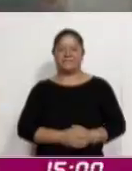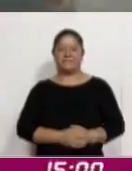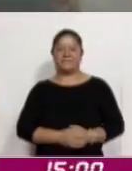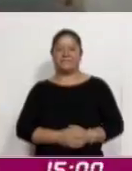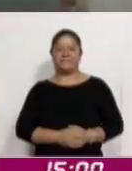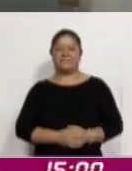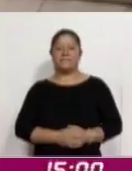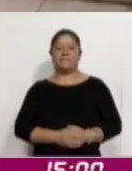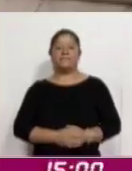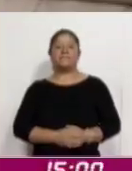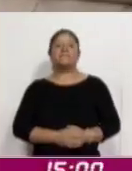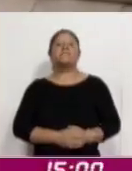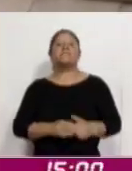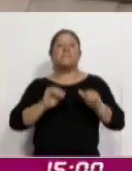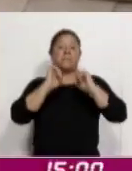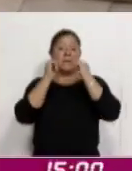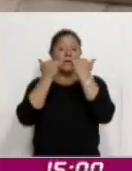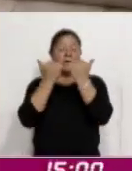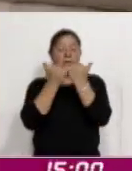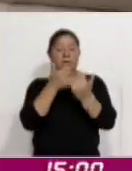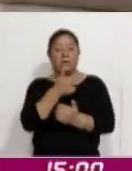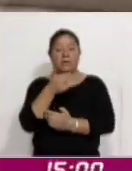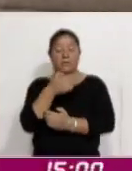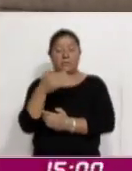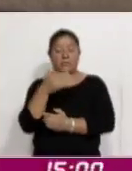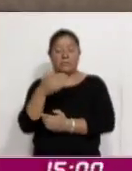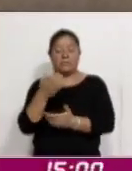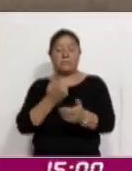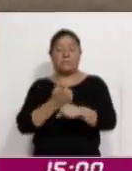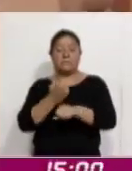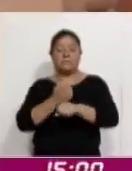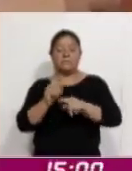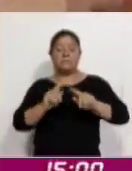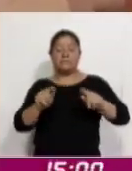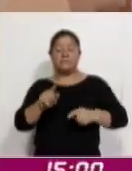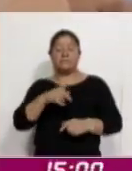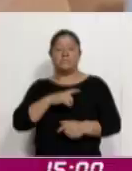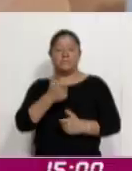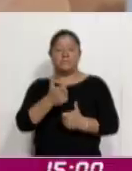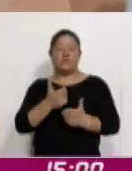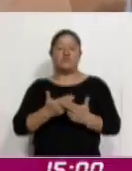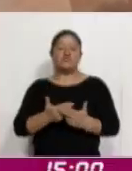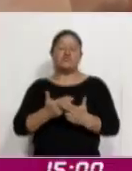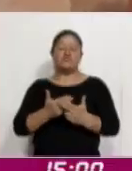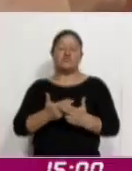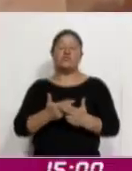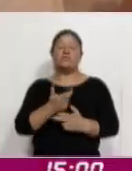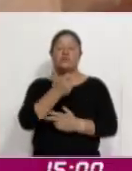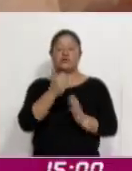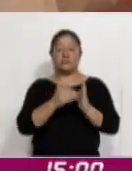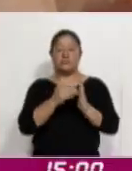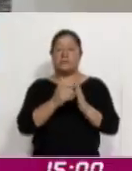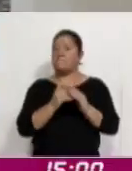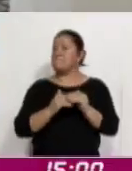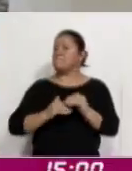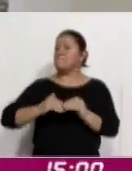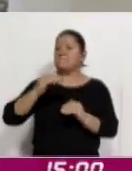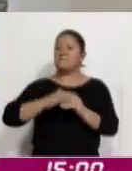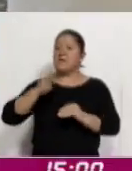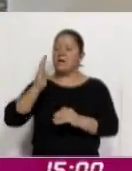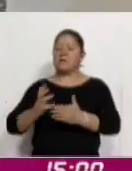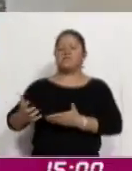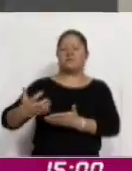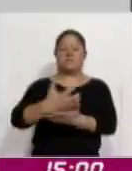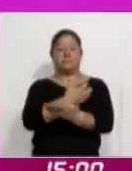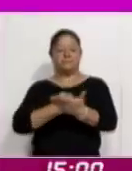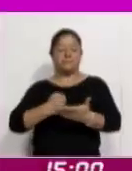Proyecta la Asociación de Hoteles y Moteles del Estado de Tlaxcala una derrama económica superior a los 8 millones de pesos durante los días de feria